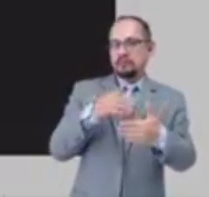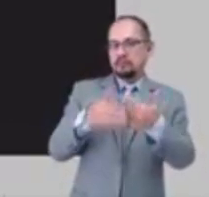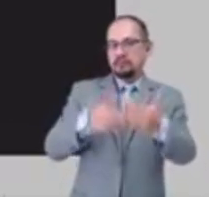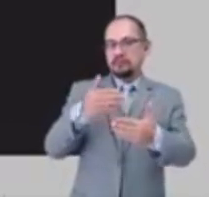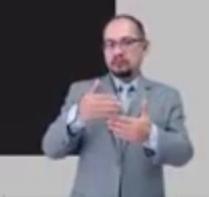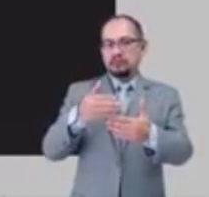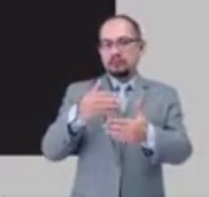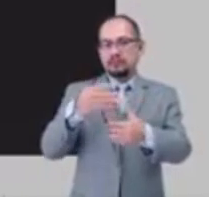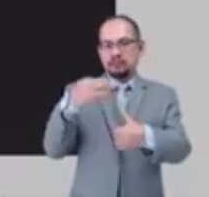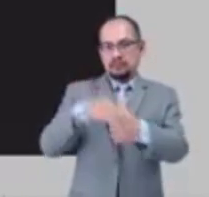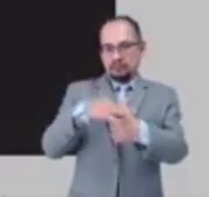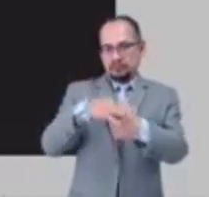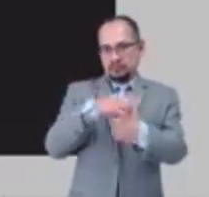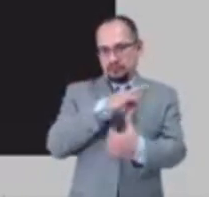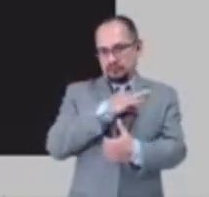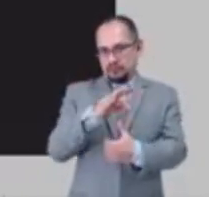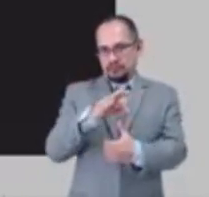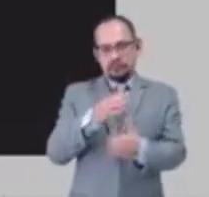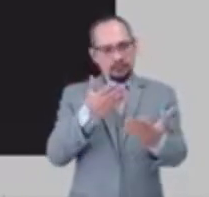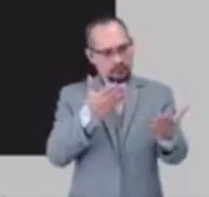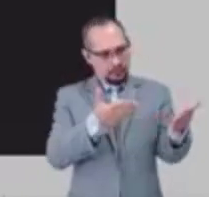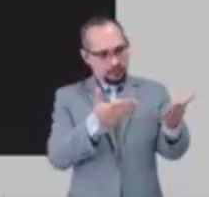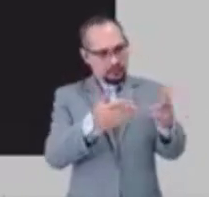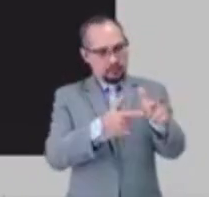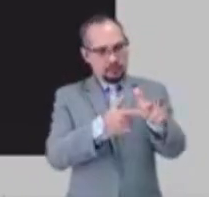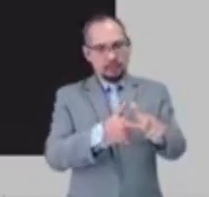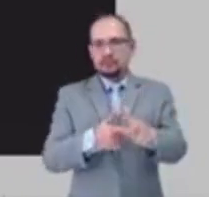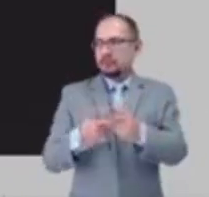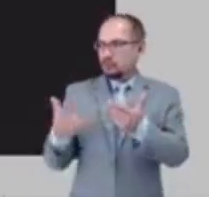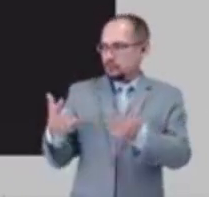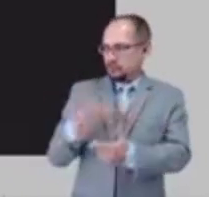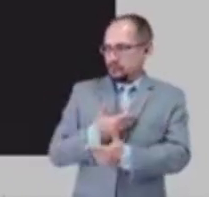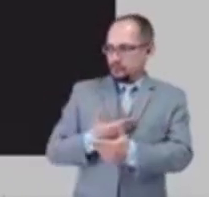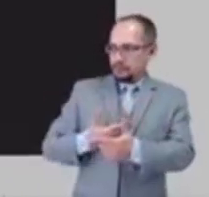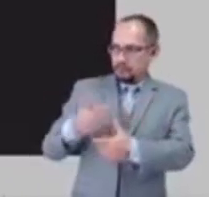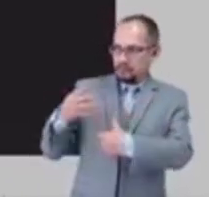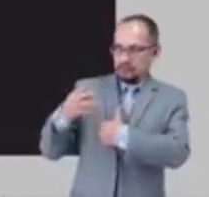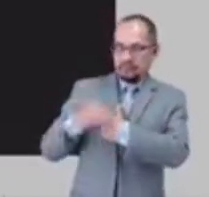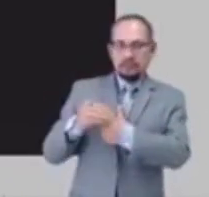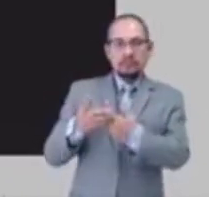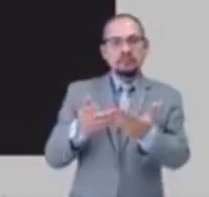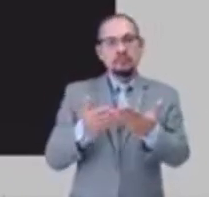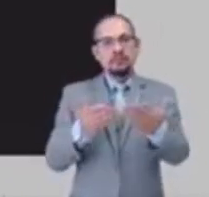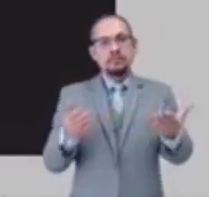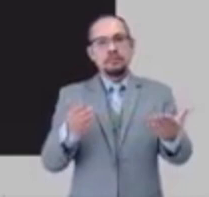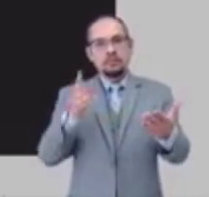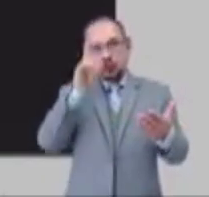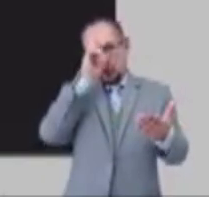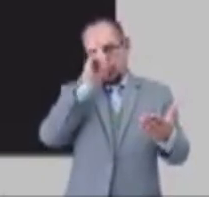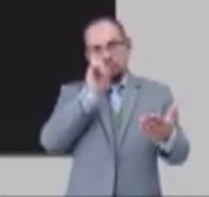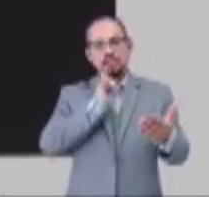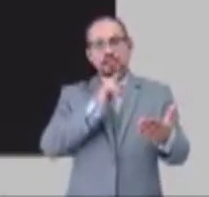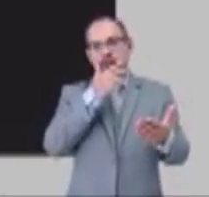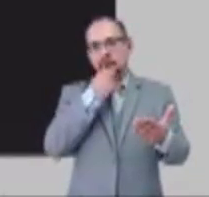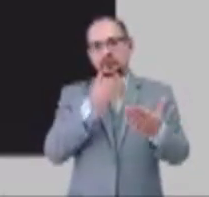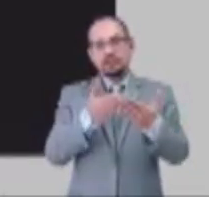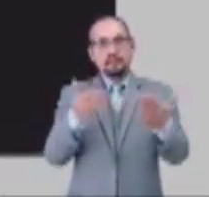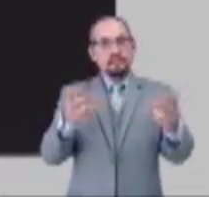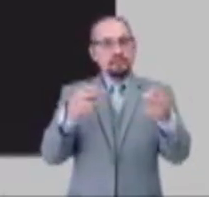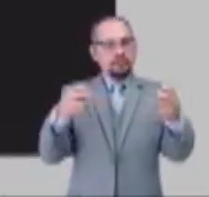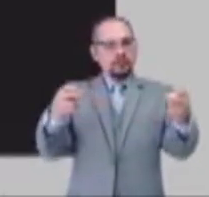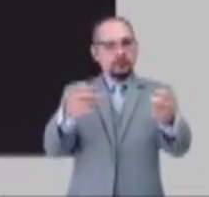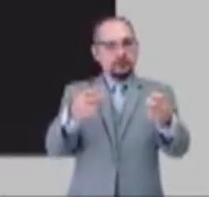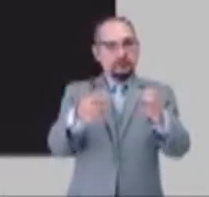por lo que exhortó a los partidos políticos y ciudadanía a que se mantenga el impulso de mecanismos que fortalezcan la